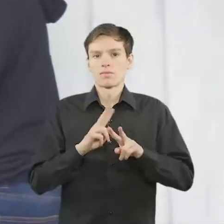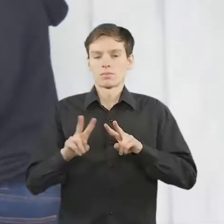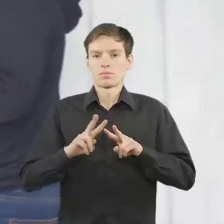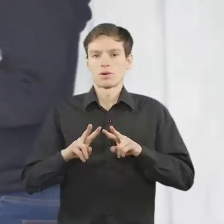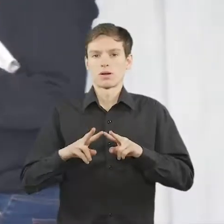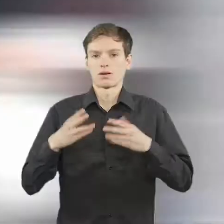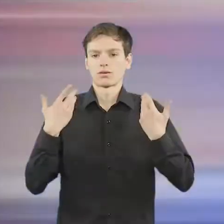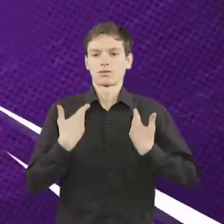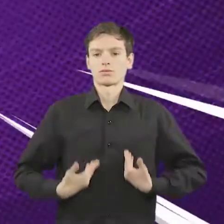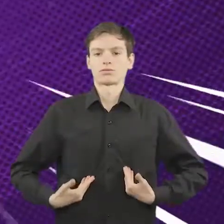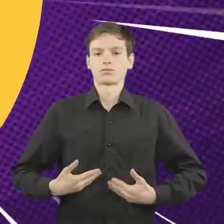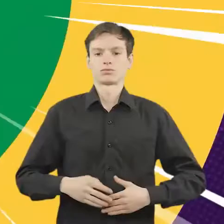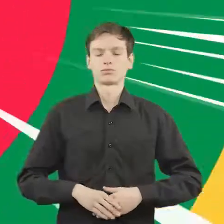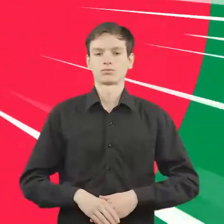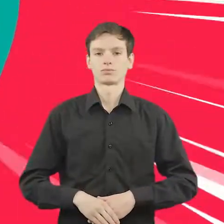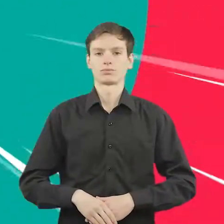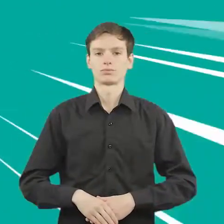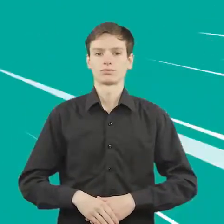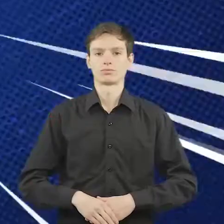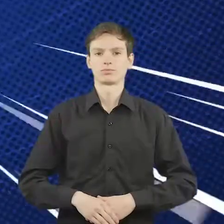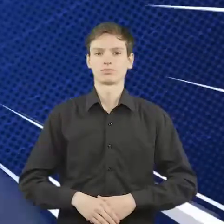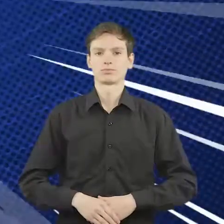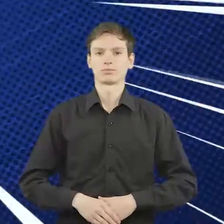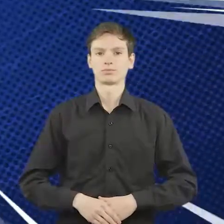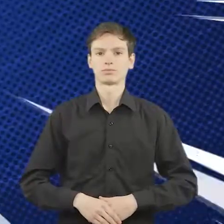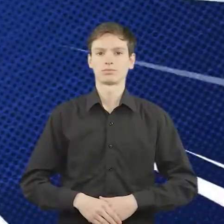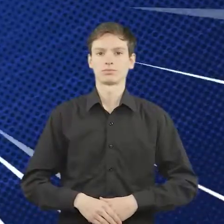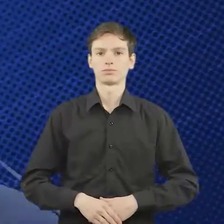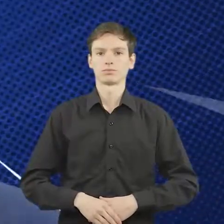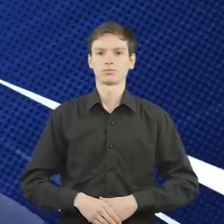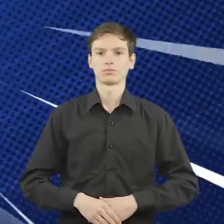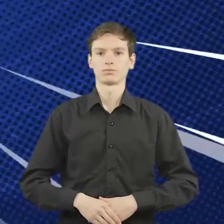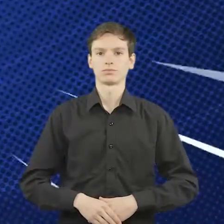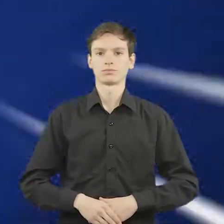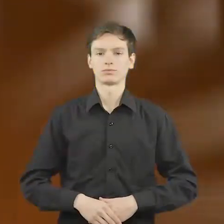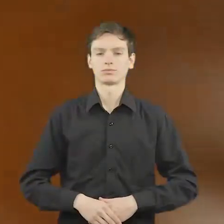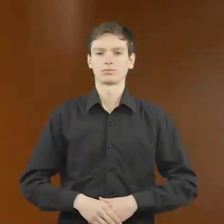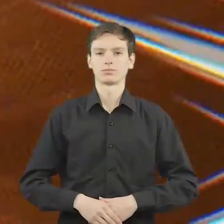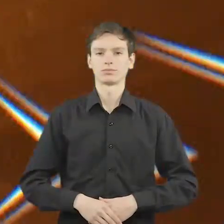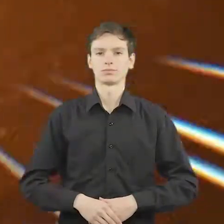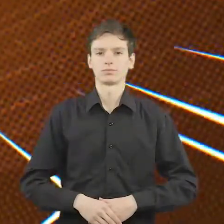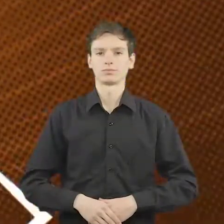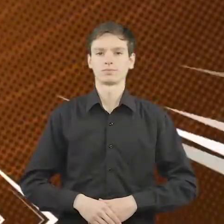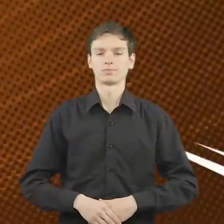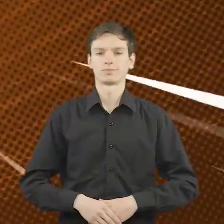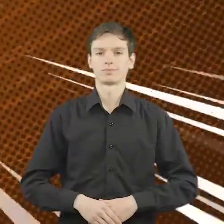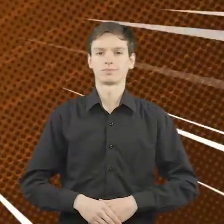Luis le pasa a Martín un delantal, gorro y mascarilla. Martín se pone los implementos.